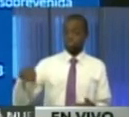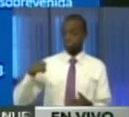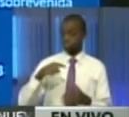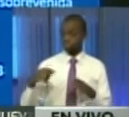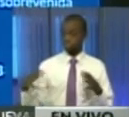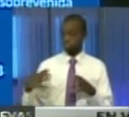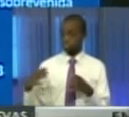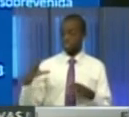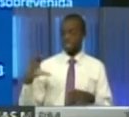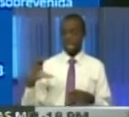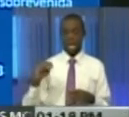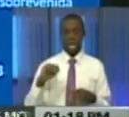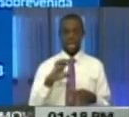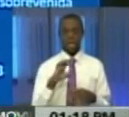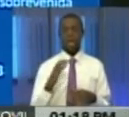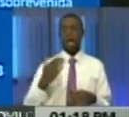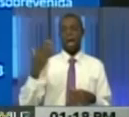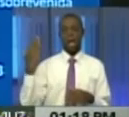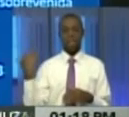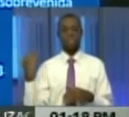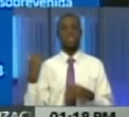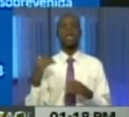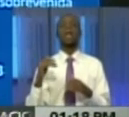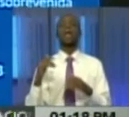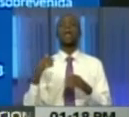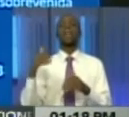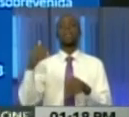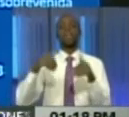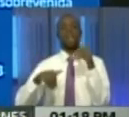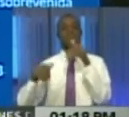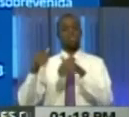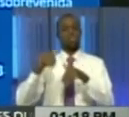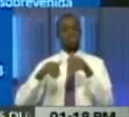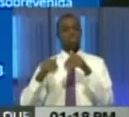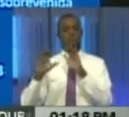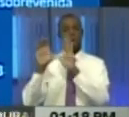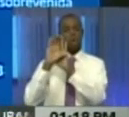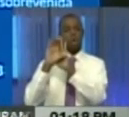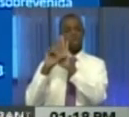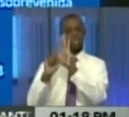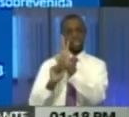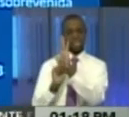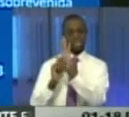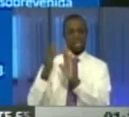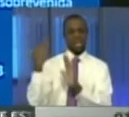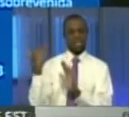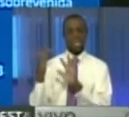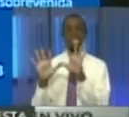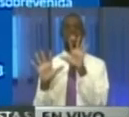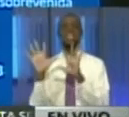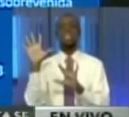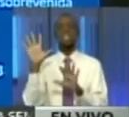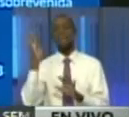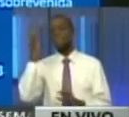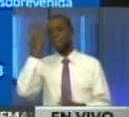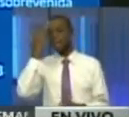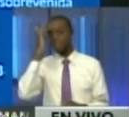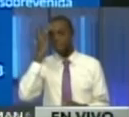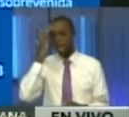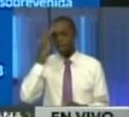el referendo constitucional el 15 de febrero, ¿verdad? Fue un referendo